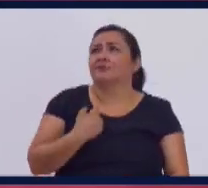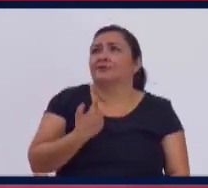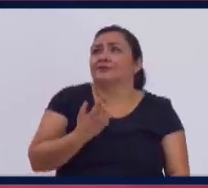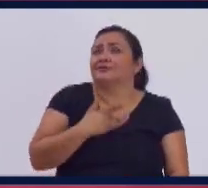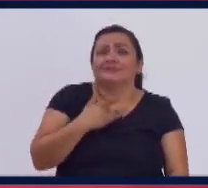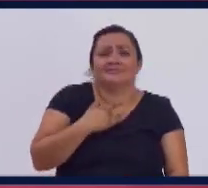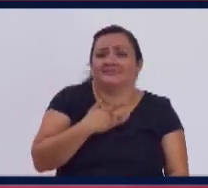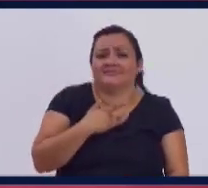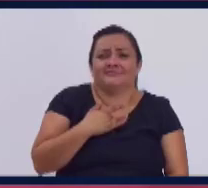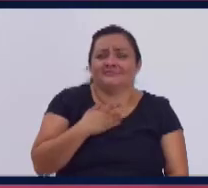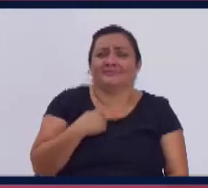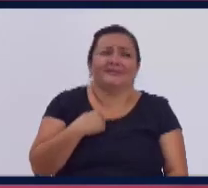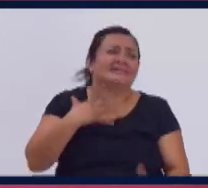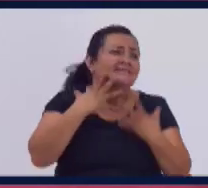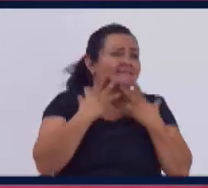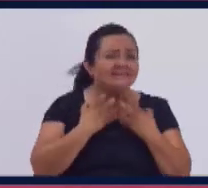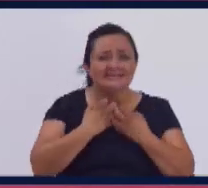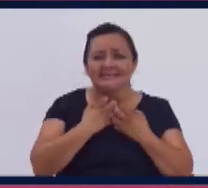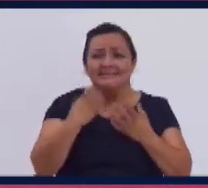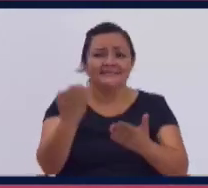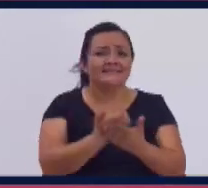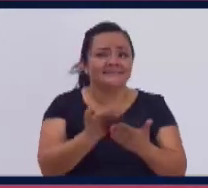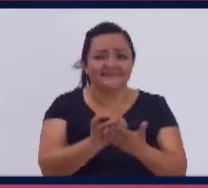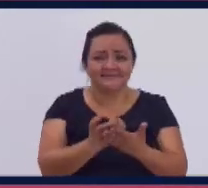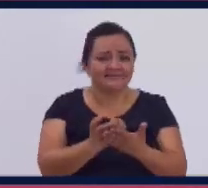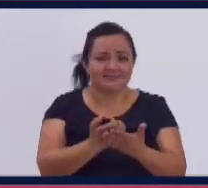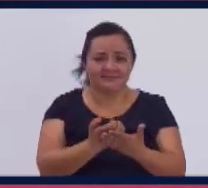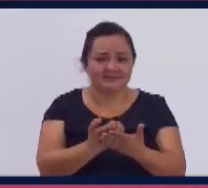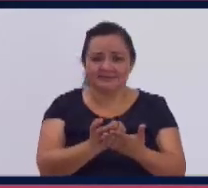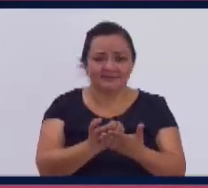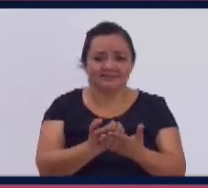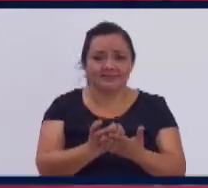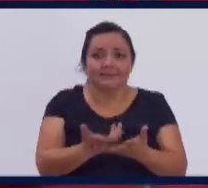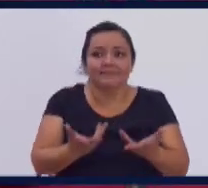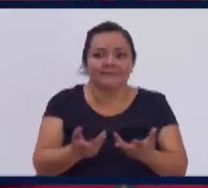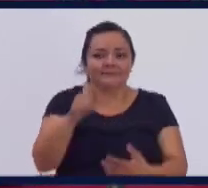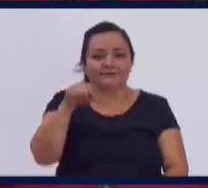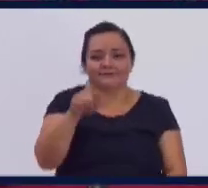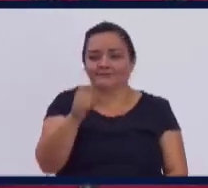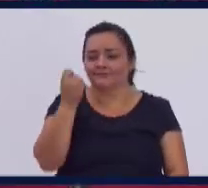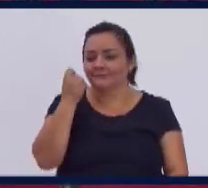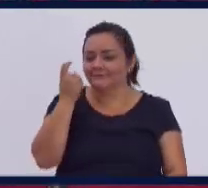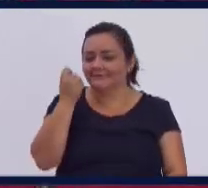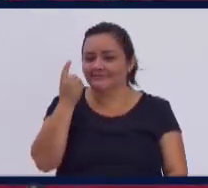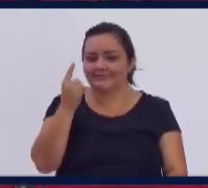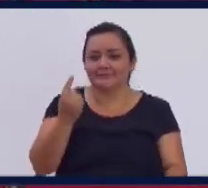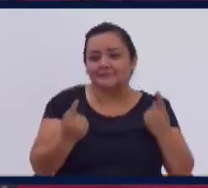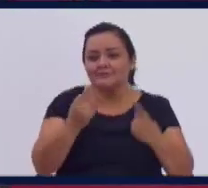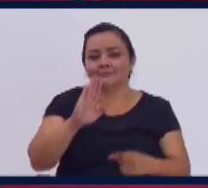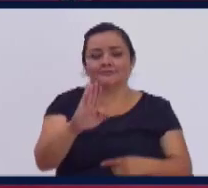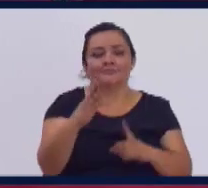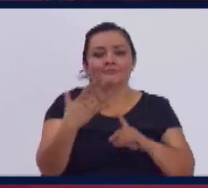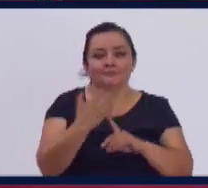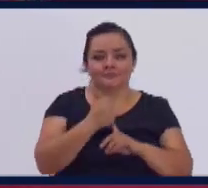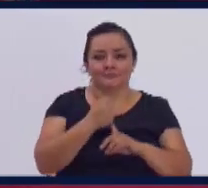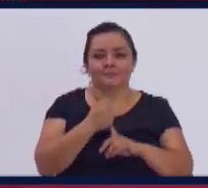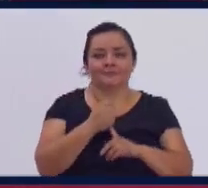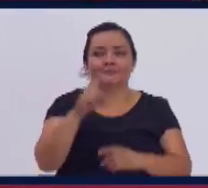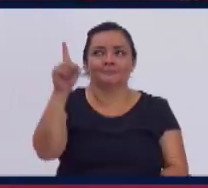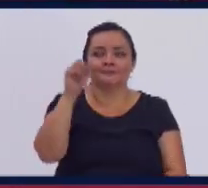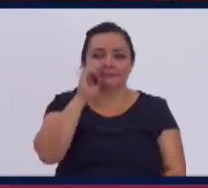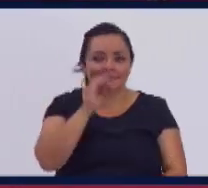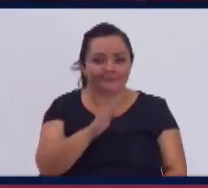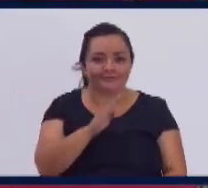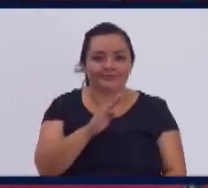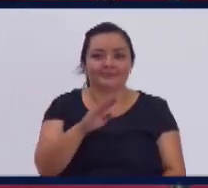yo no siento lo mismo, yo no tengo la pasión, yo no estoy evangelizando, yo no ando evangelizando. Es porque no has descubierto para lo que Dios te llamó. Y Dios dice